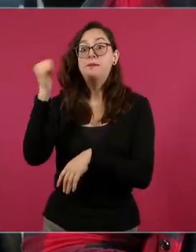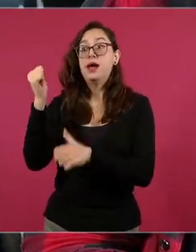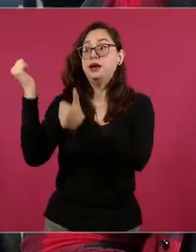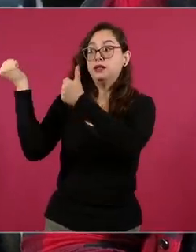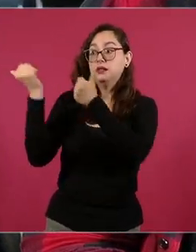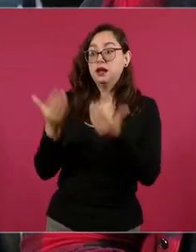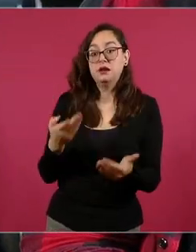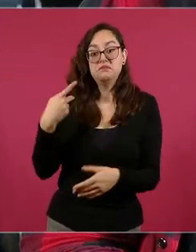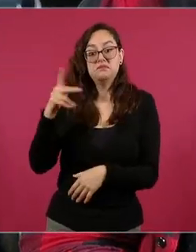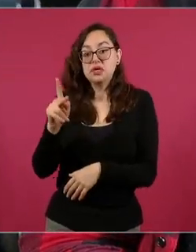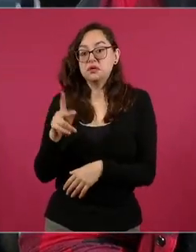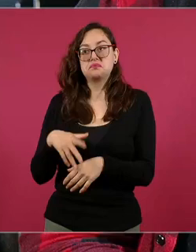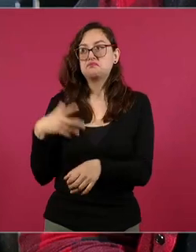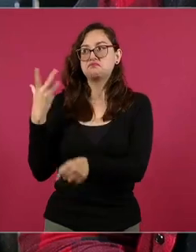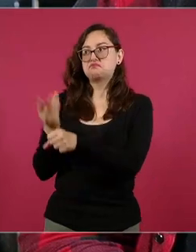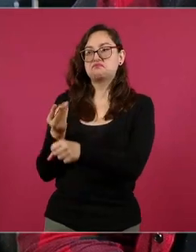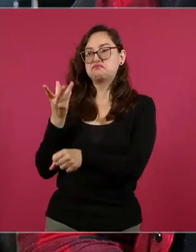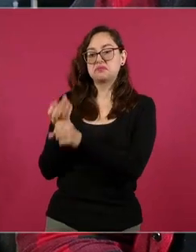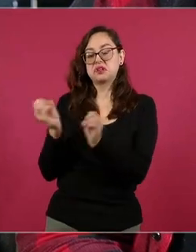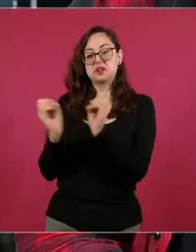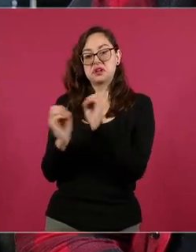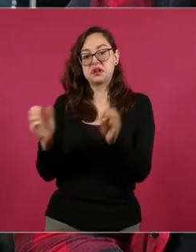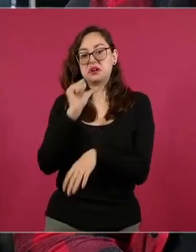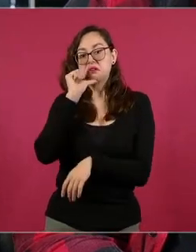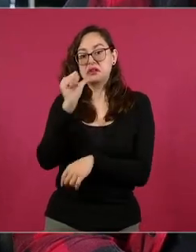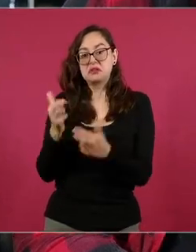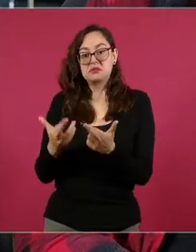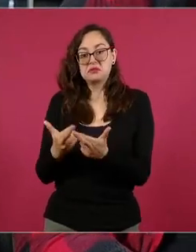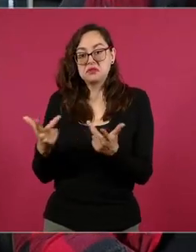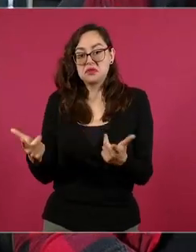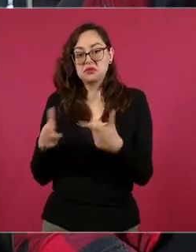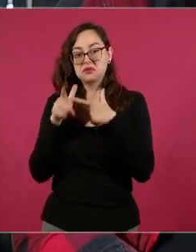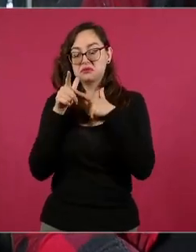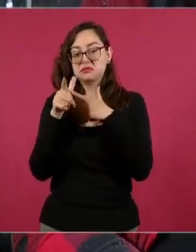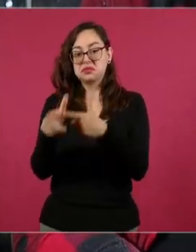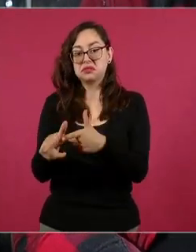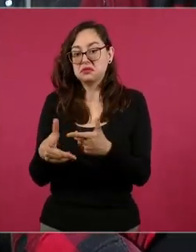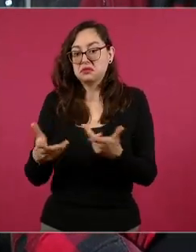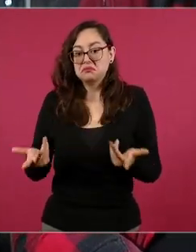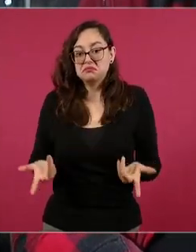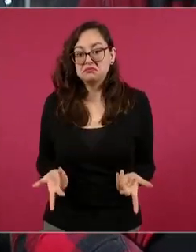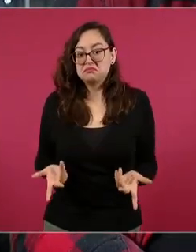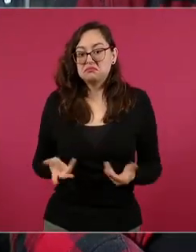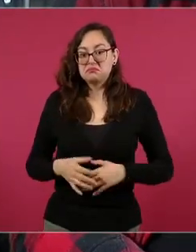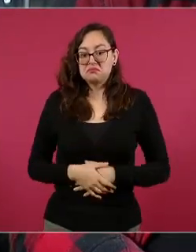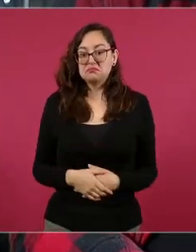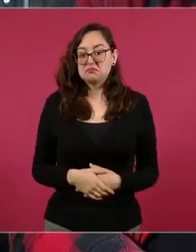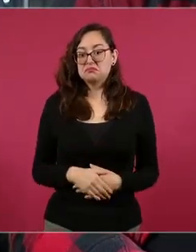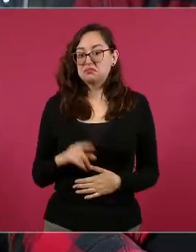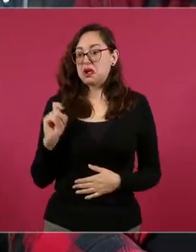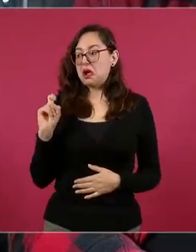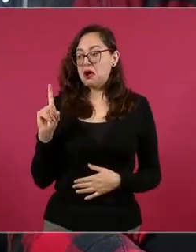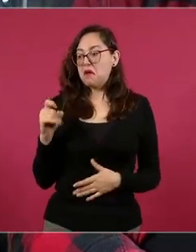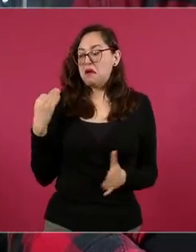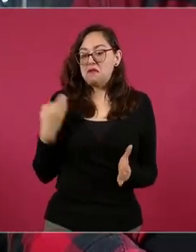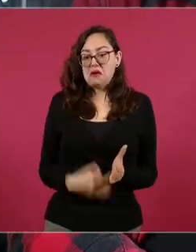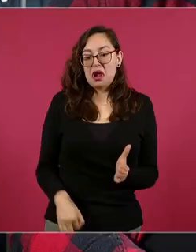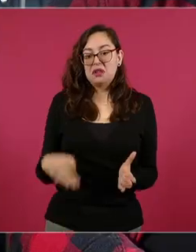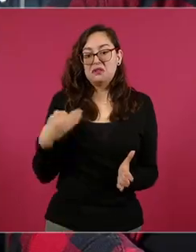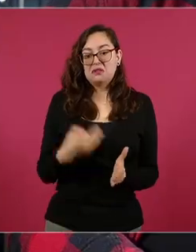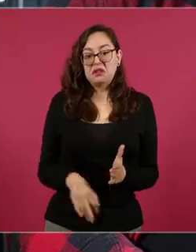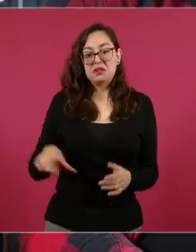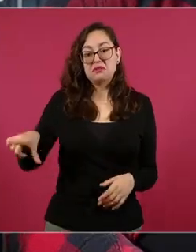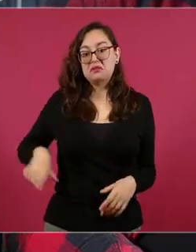el día de hoy el Realito no se está reparando, el ducto está roto y los potosinos siguen sin tener agua de este ducto, sigue faltándoles y el gobierno del estado no